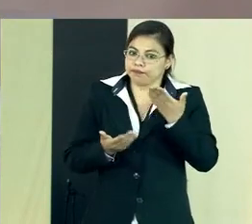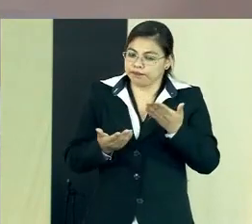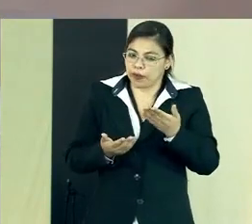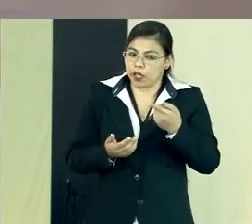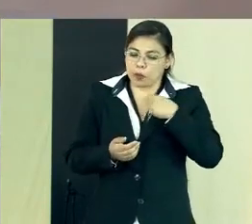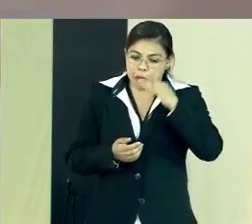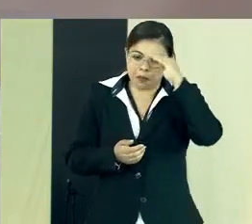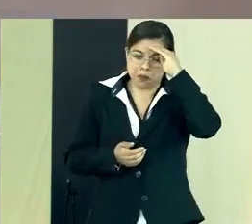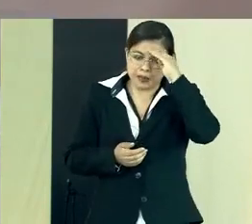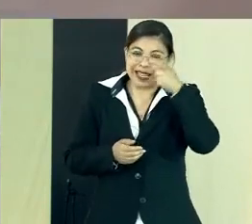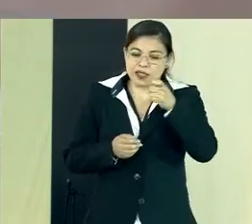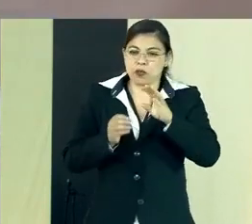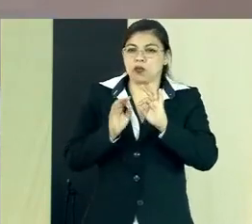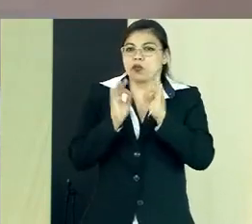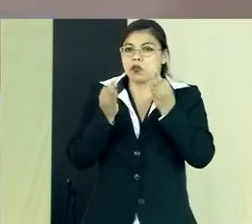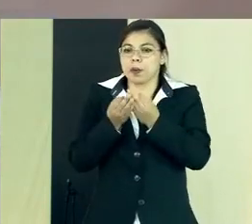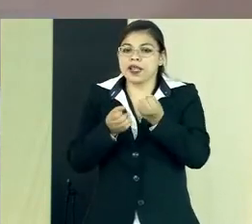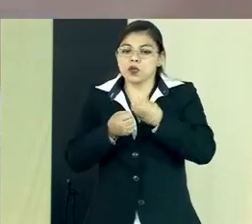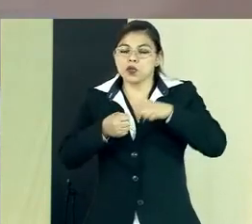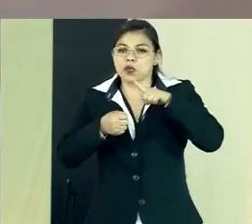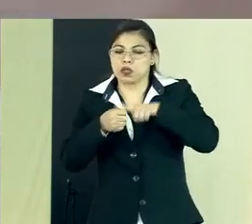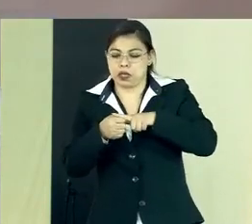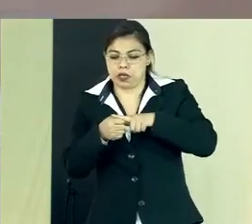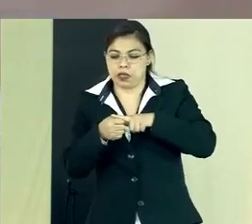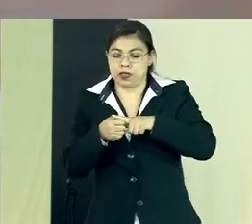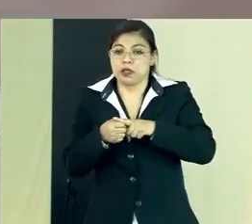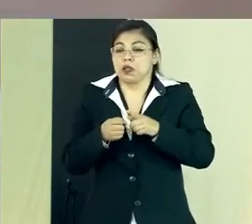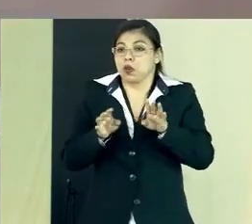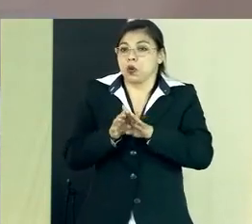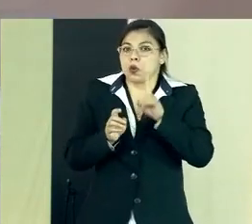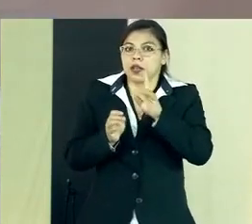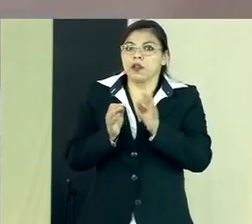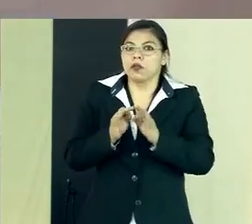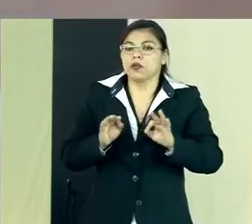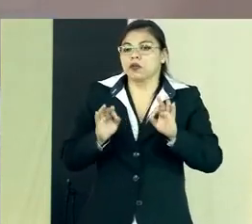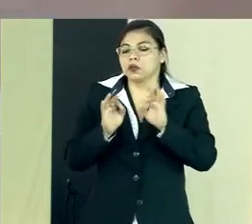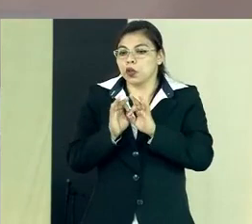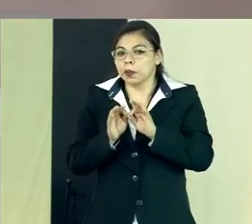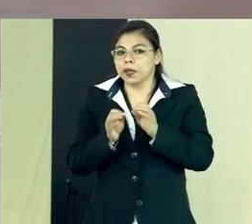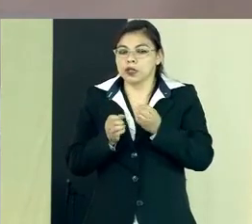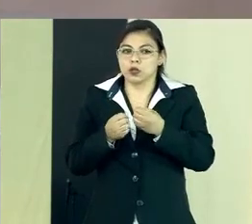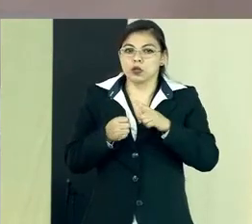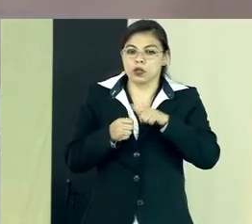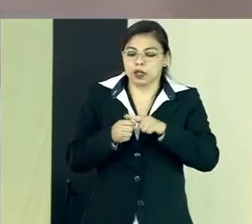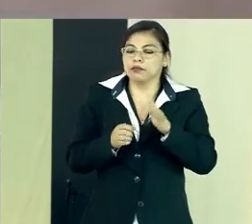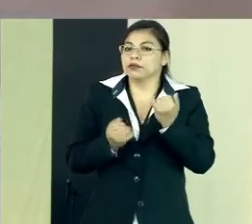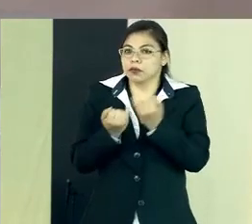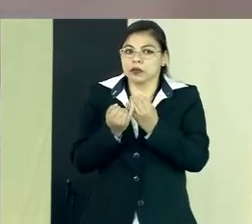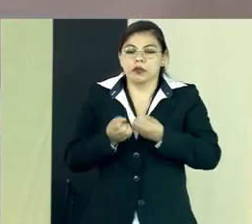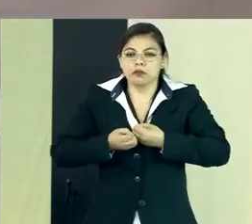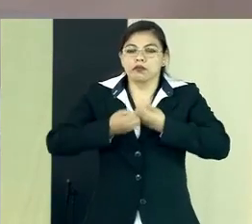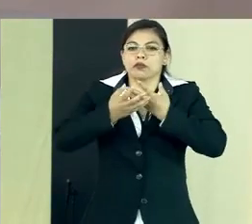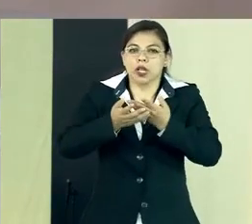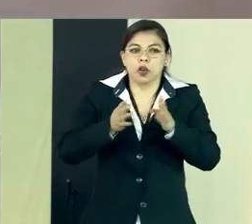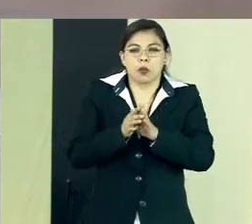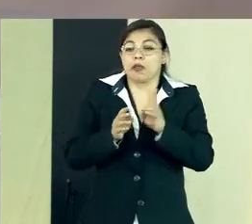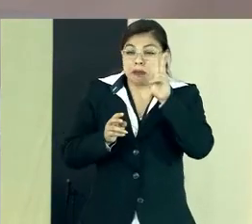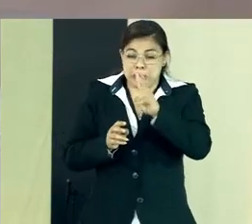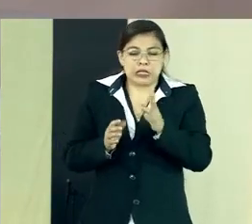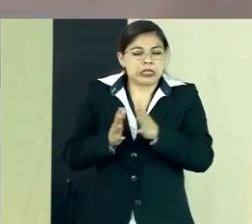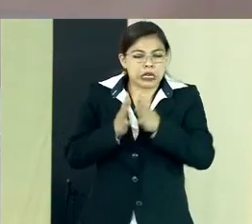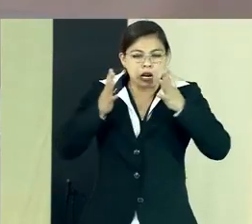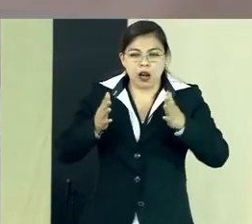que es un fenómeno social y que como buen fenómeno social también se expresa con enormes desigualdades